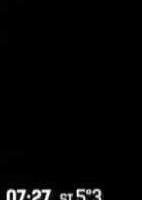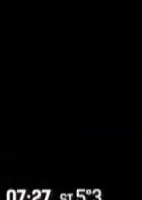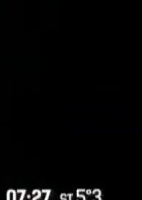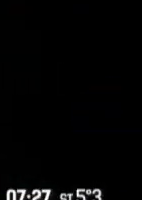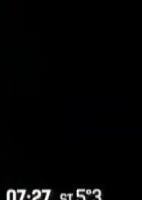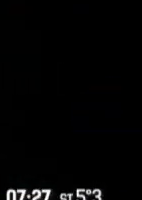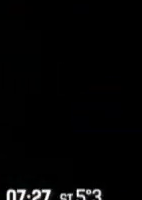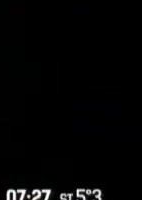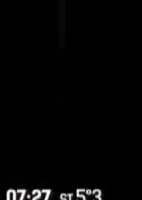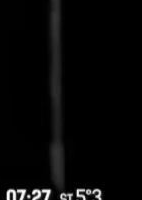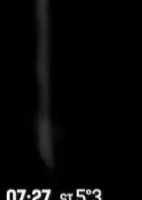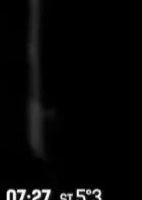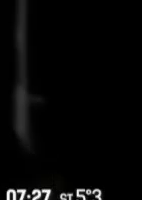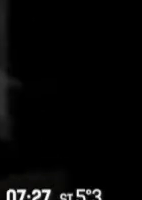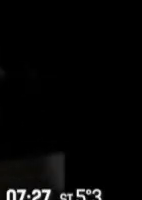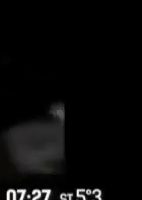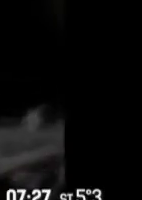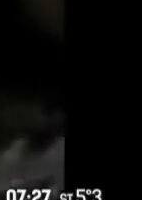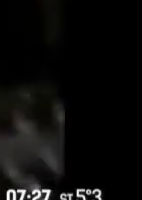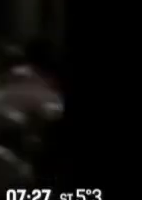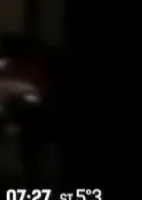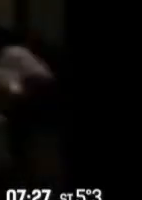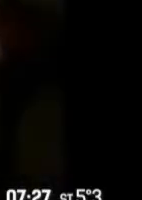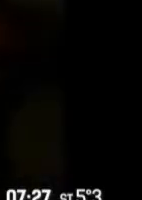canción. Que alguna vez fue hambre.